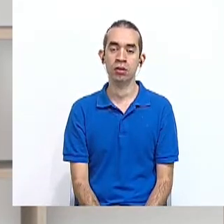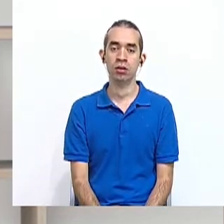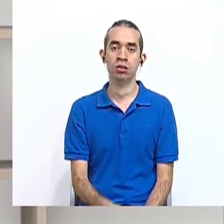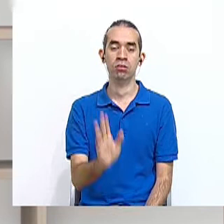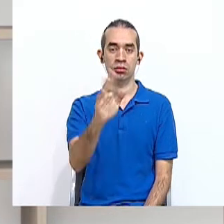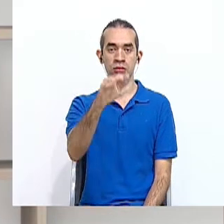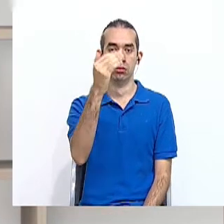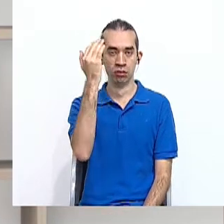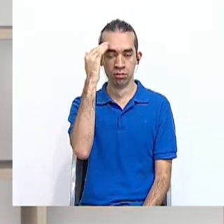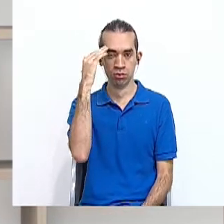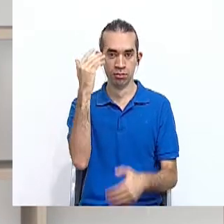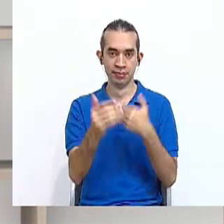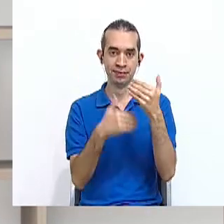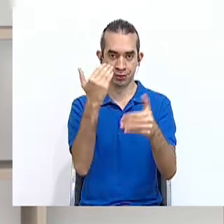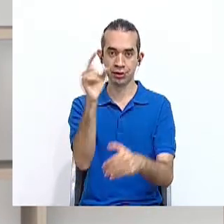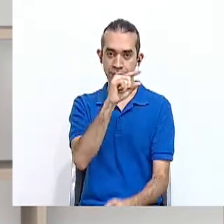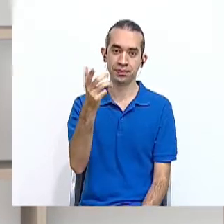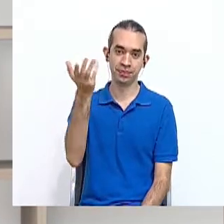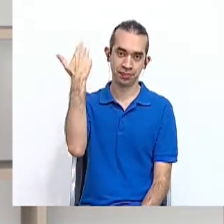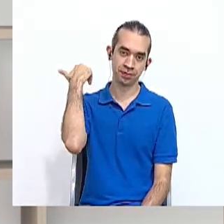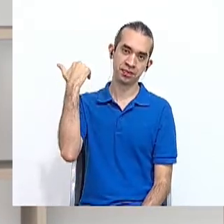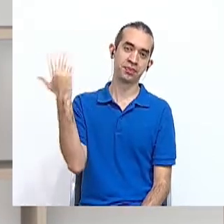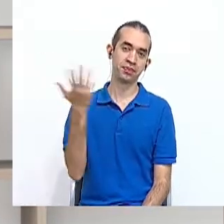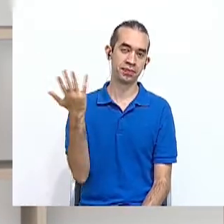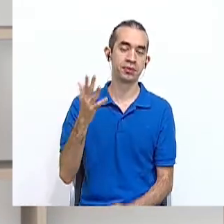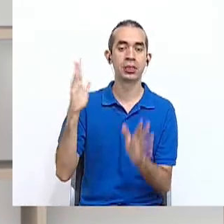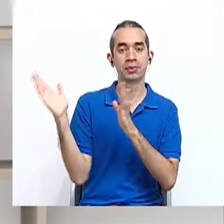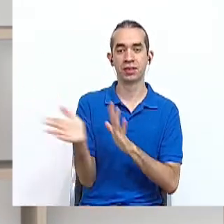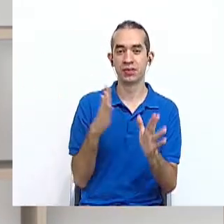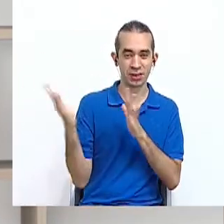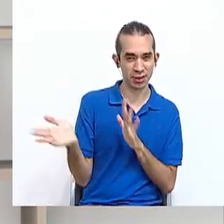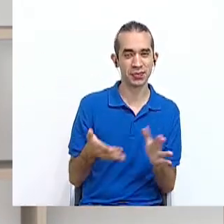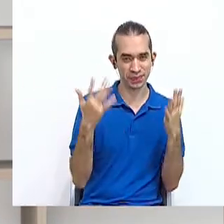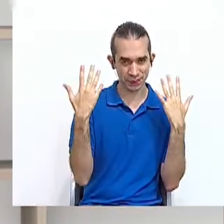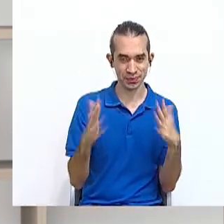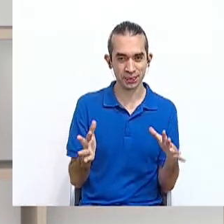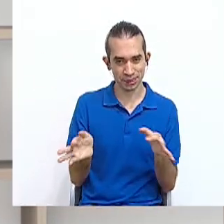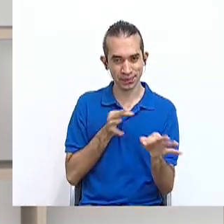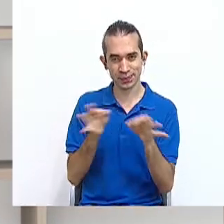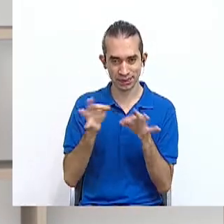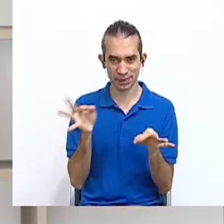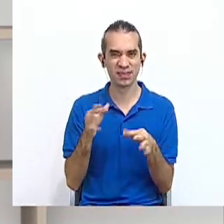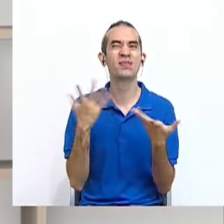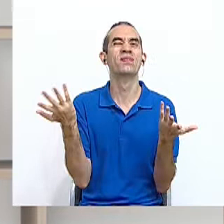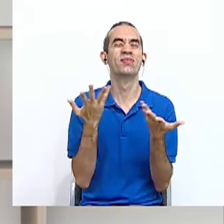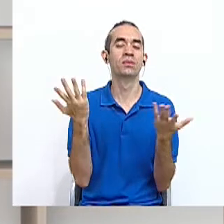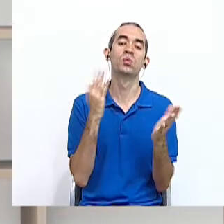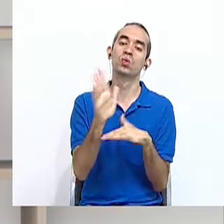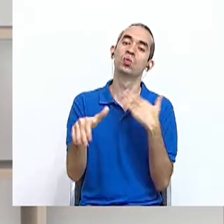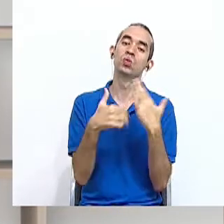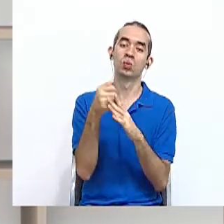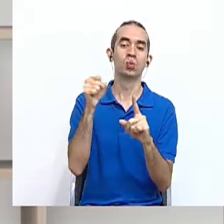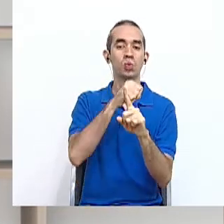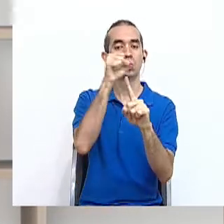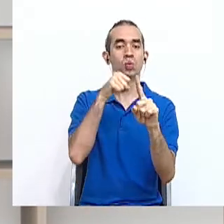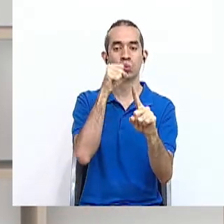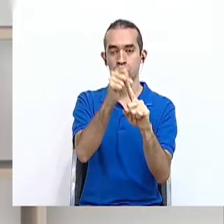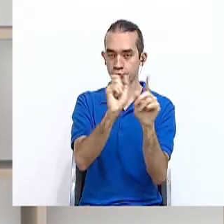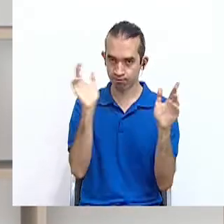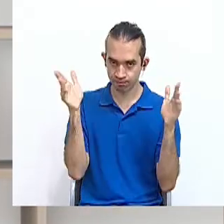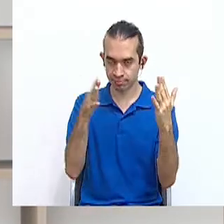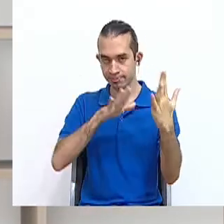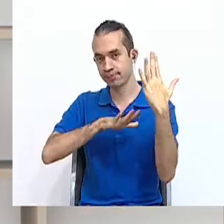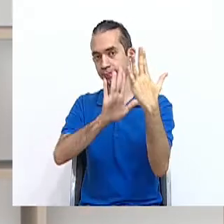Dentro de los procesos que hablamos la semana pasada tenemos la planificación. La planificación es toda la situación a la que me voy a